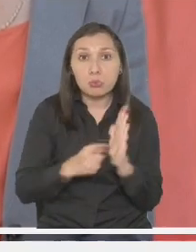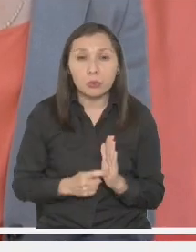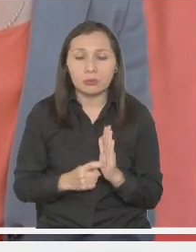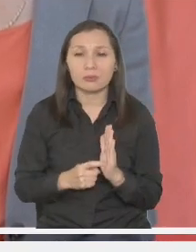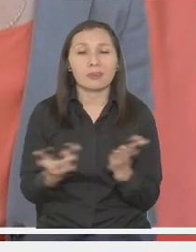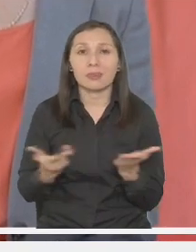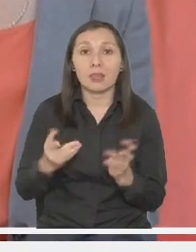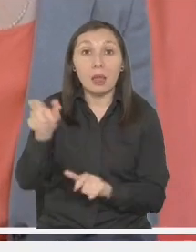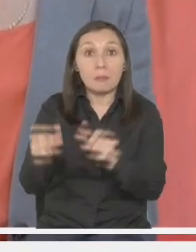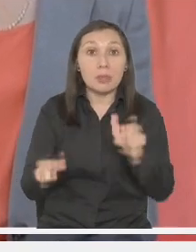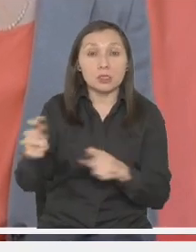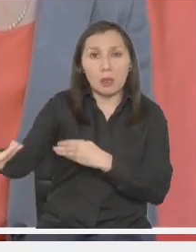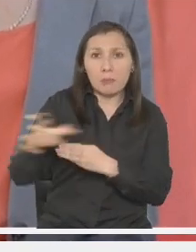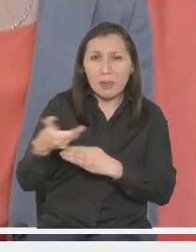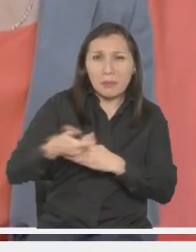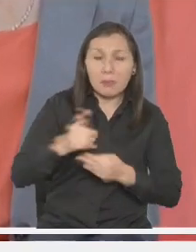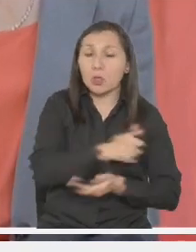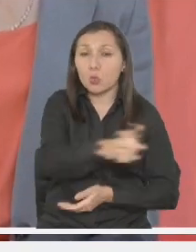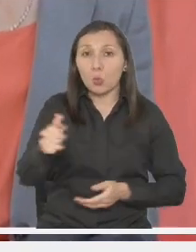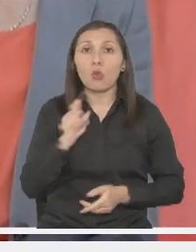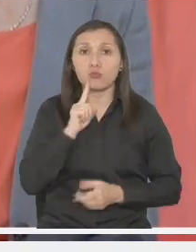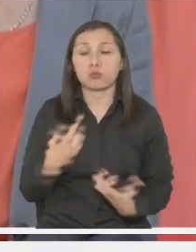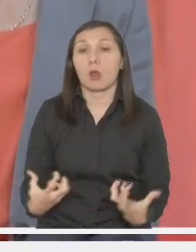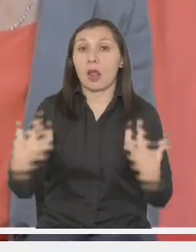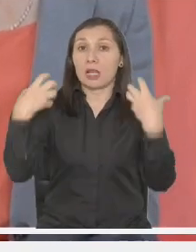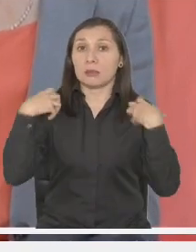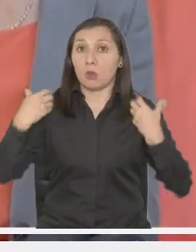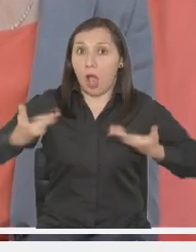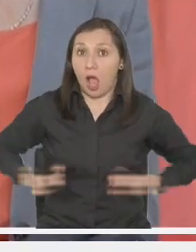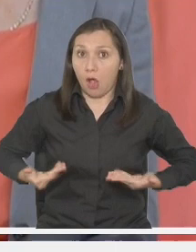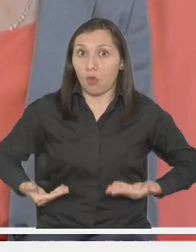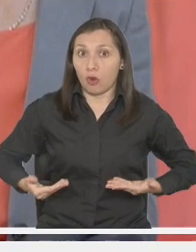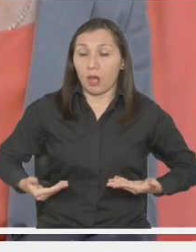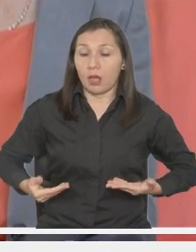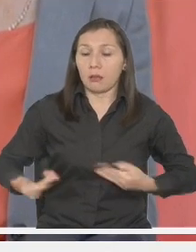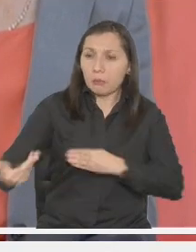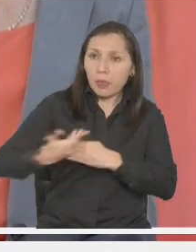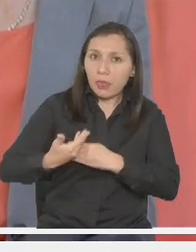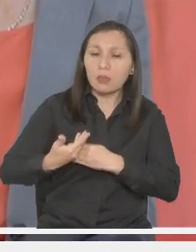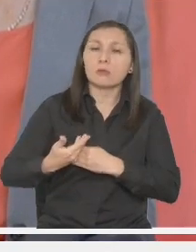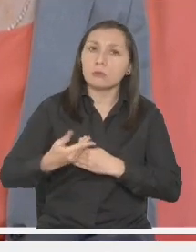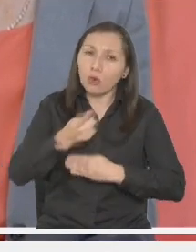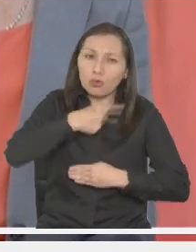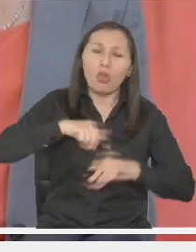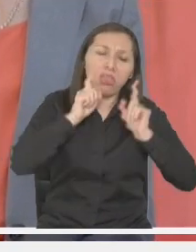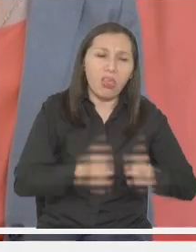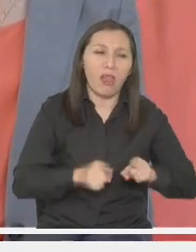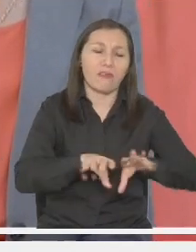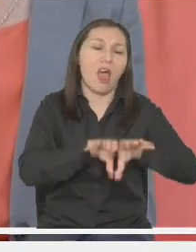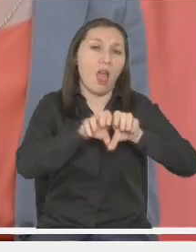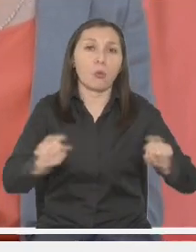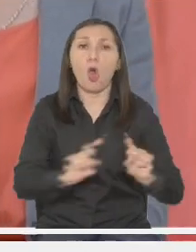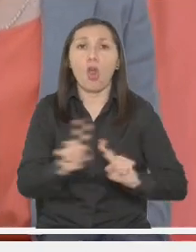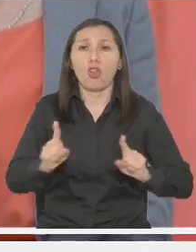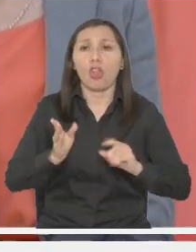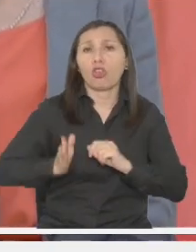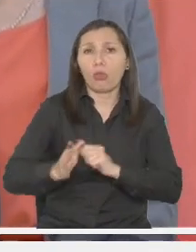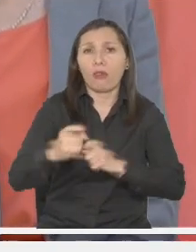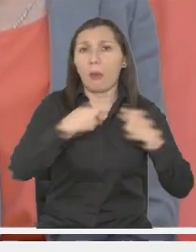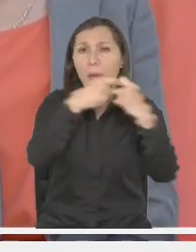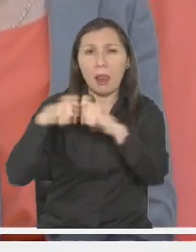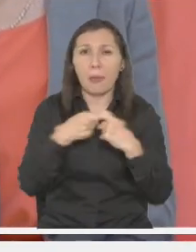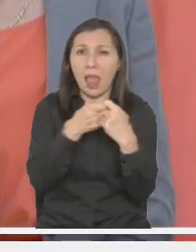que la ciudadanía nos exige a todos quienes tenemos responsabilidad hoy día es que nos pongamos de acuerdo. No que sigamos